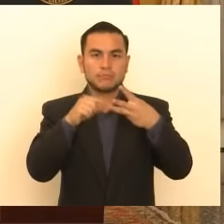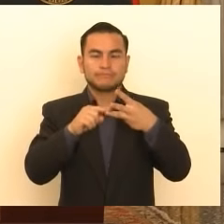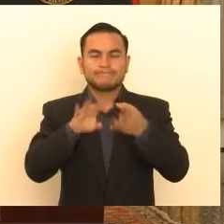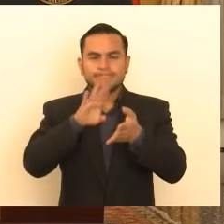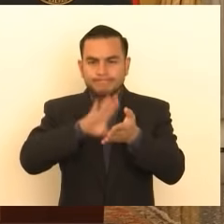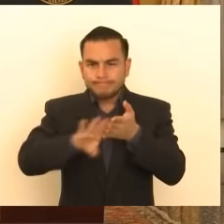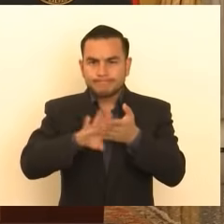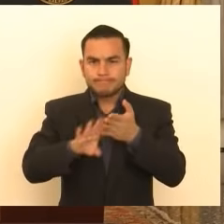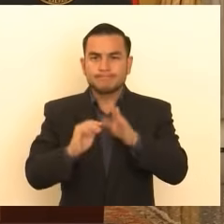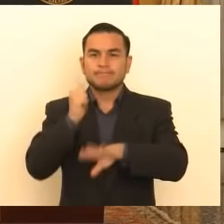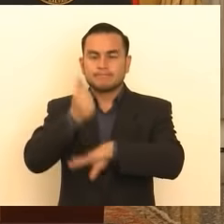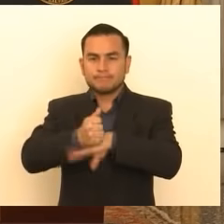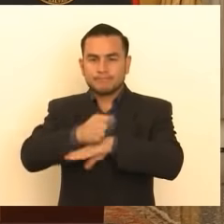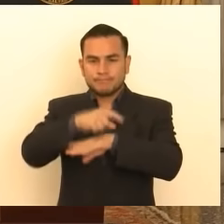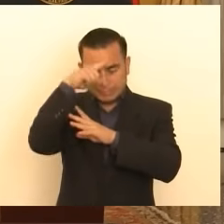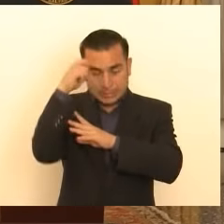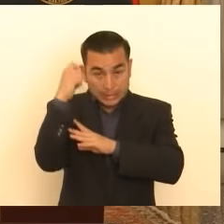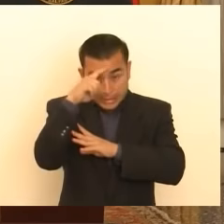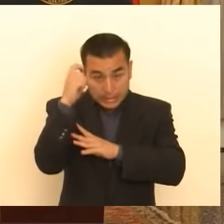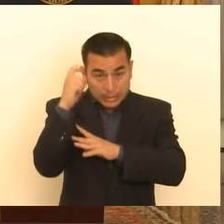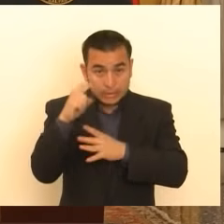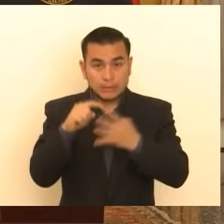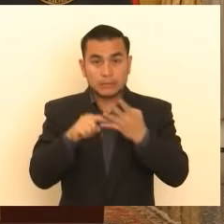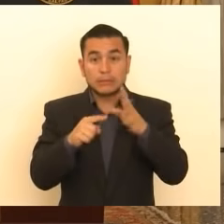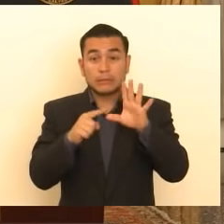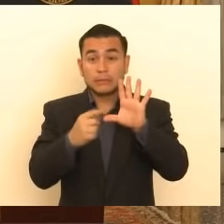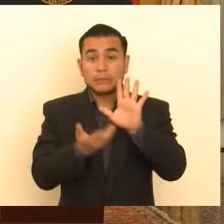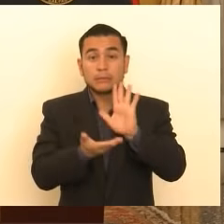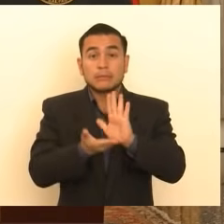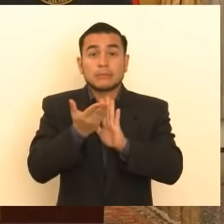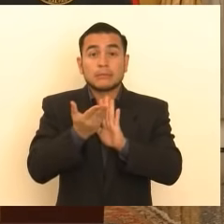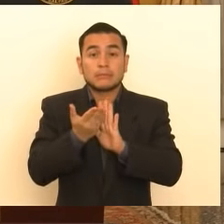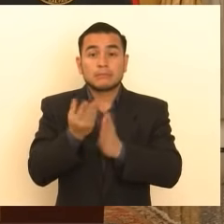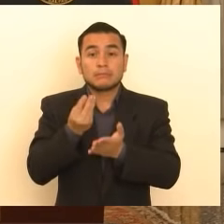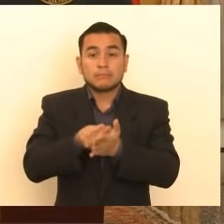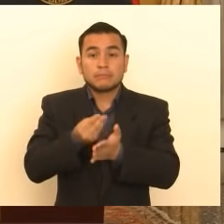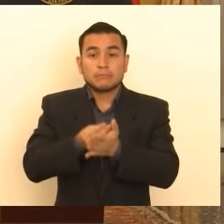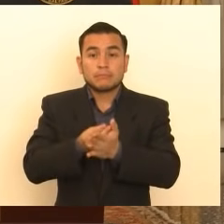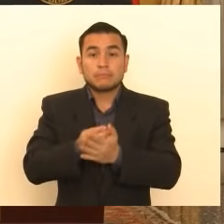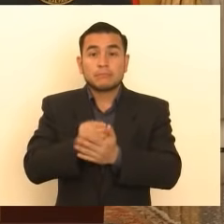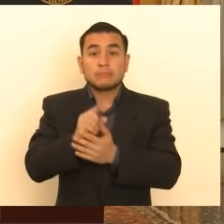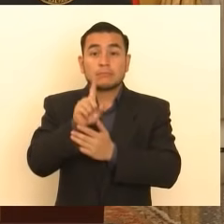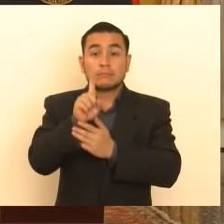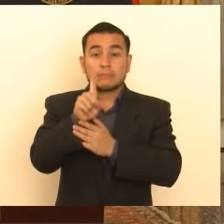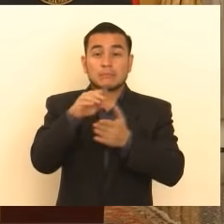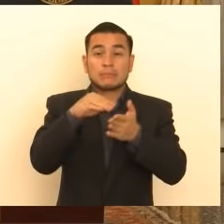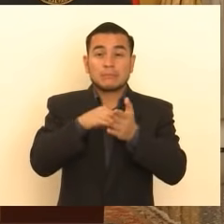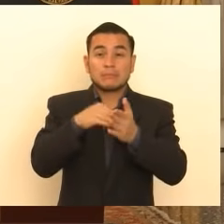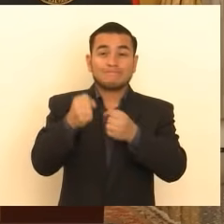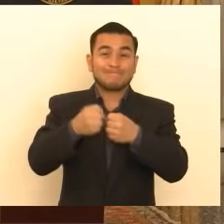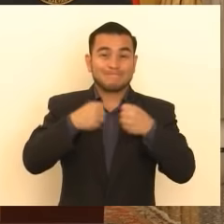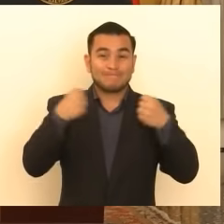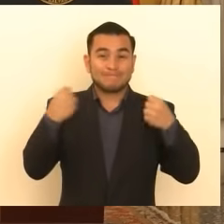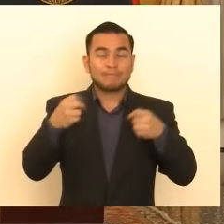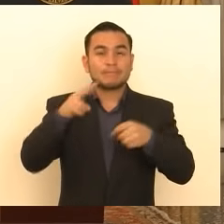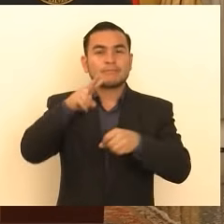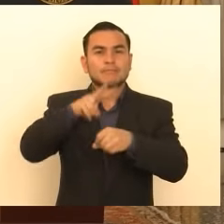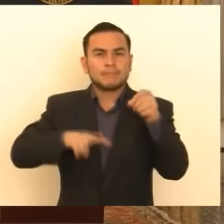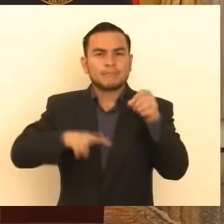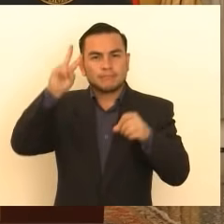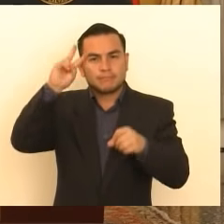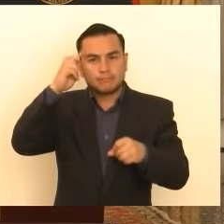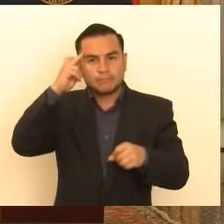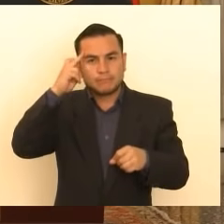inversión, generación de empleo, crecimiento económico, estamos hablando de miles de millones de dólares en